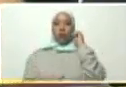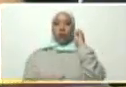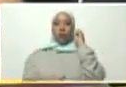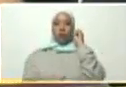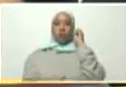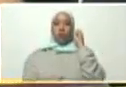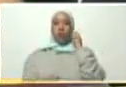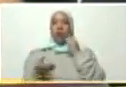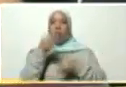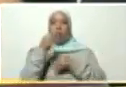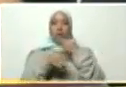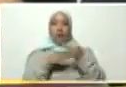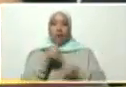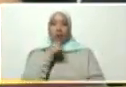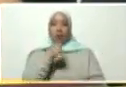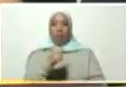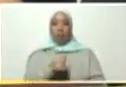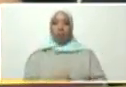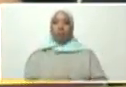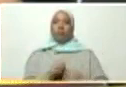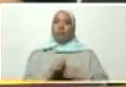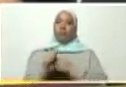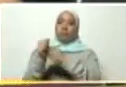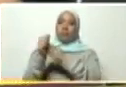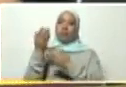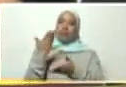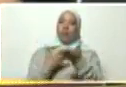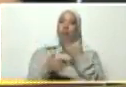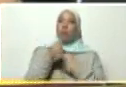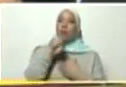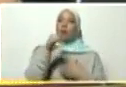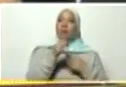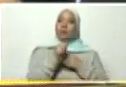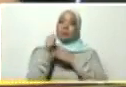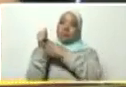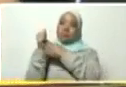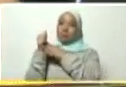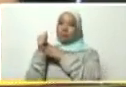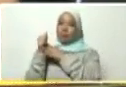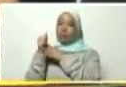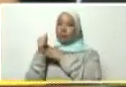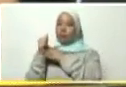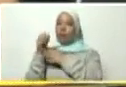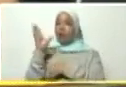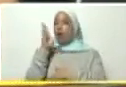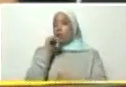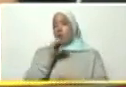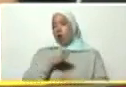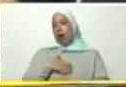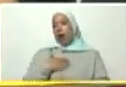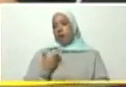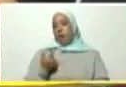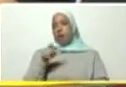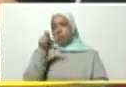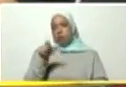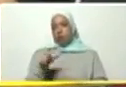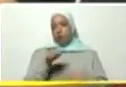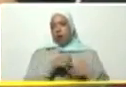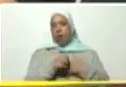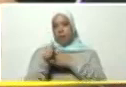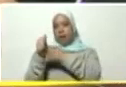conversado Pues un liderazgo conversadito No puede haber liderazgo unipersonales